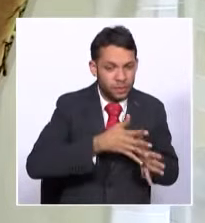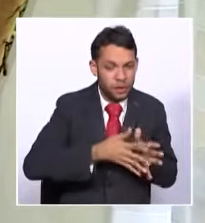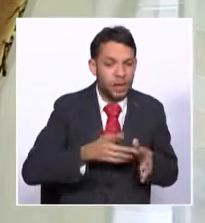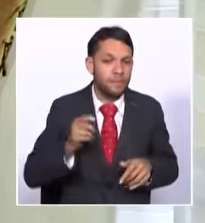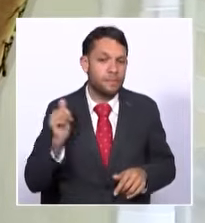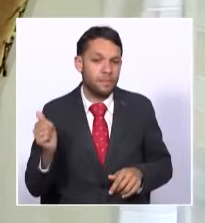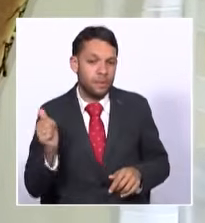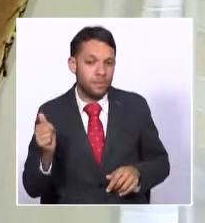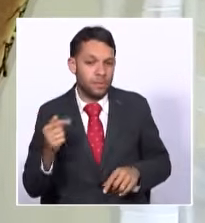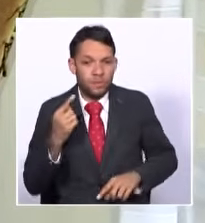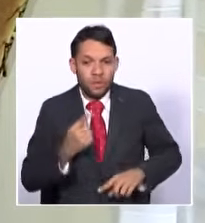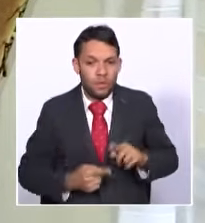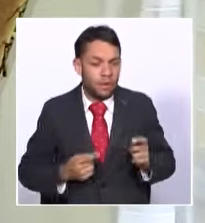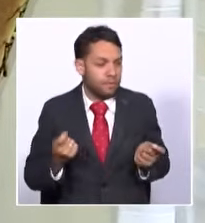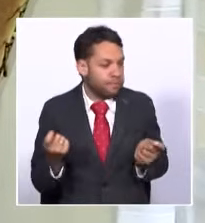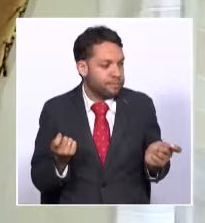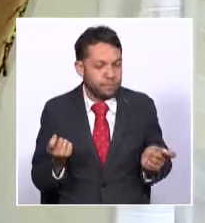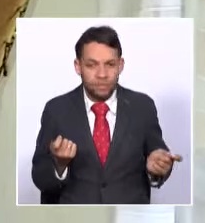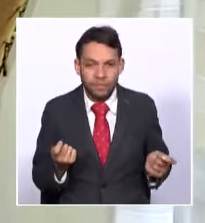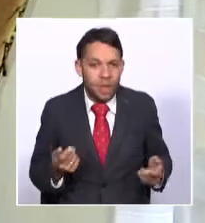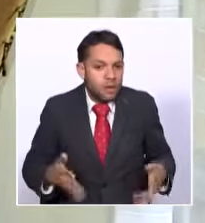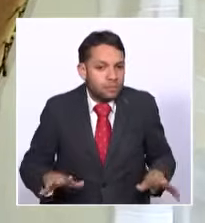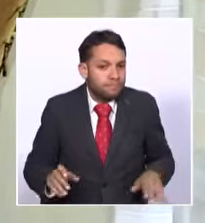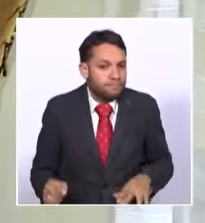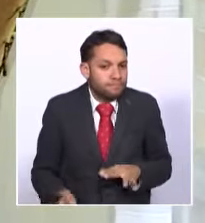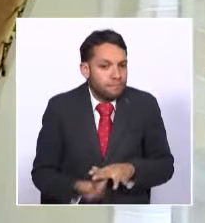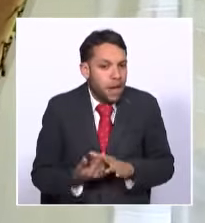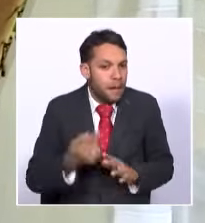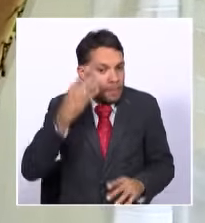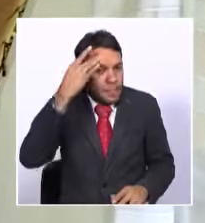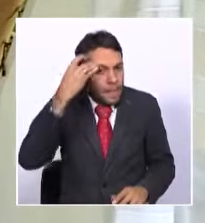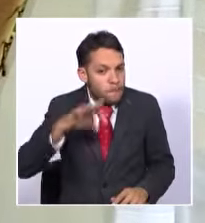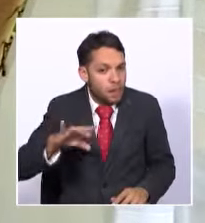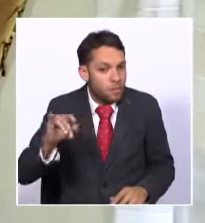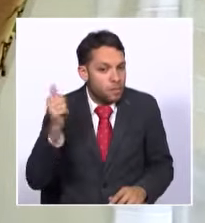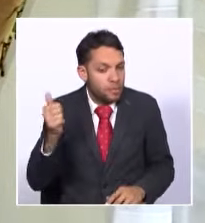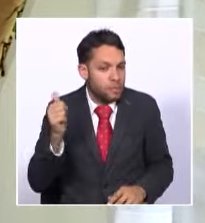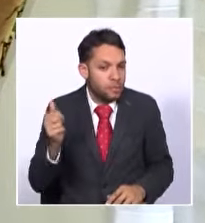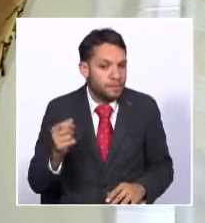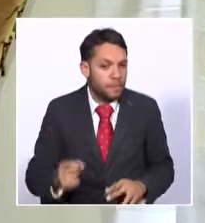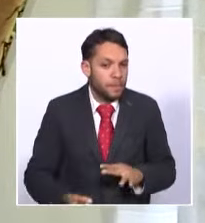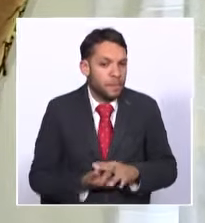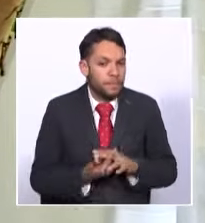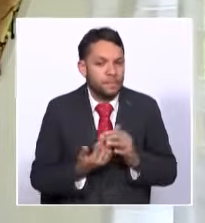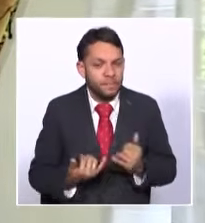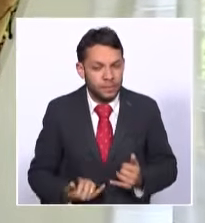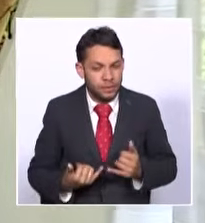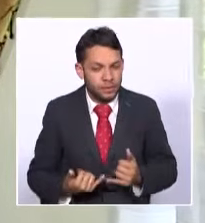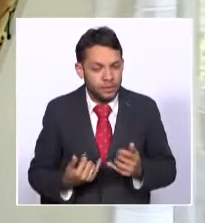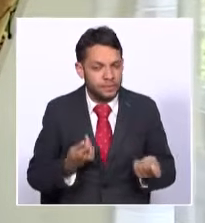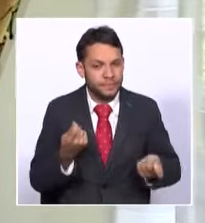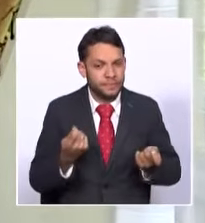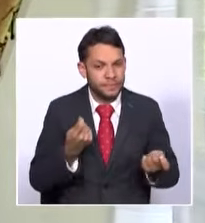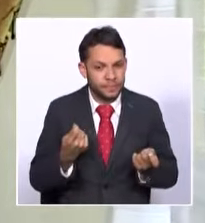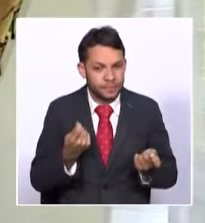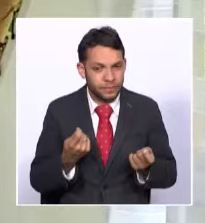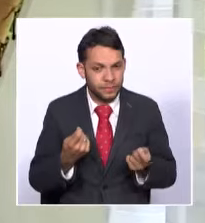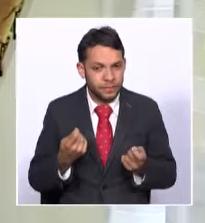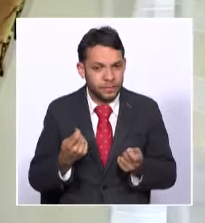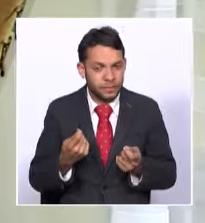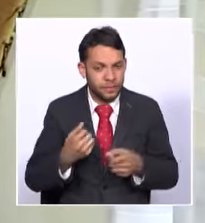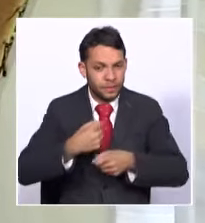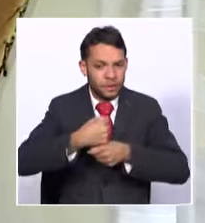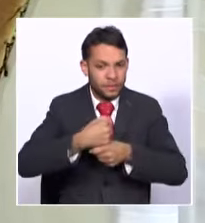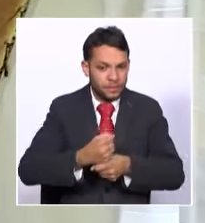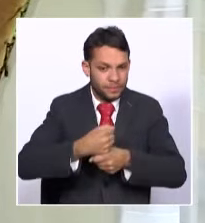controlar desde su cerebro. Entonces, ¿qué tenemos que buscar en este caso? Buscar que no se nos vaya a pegar la